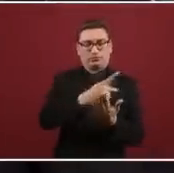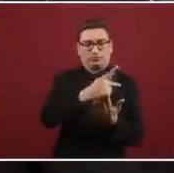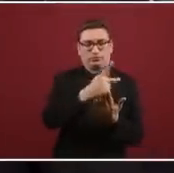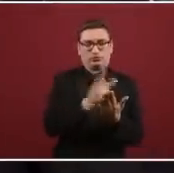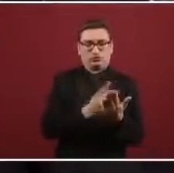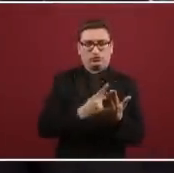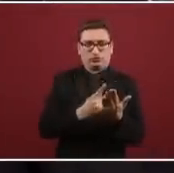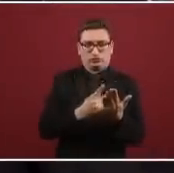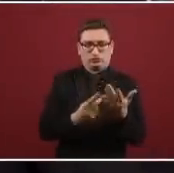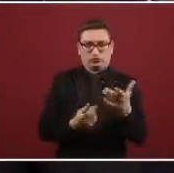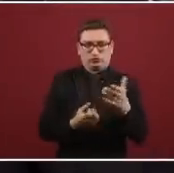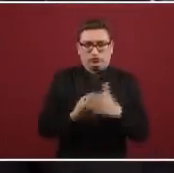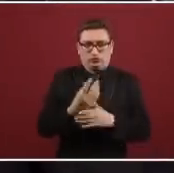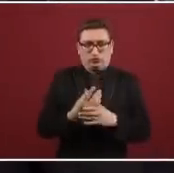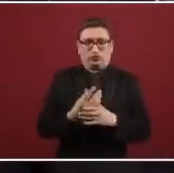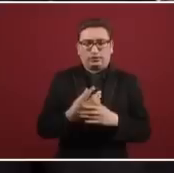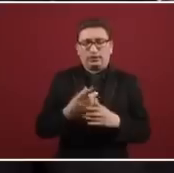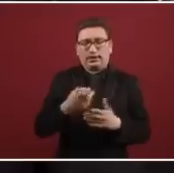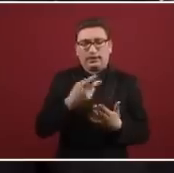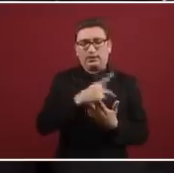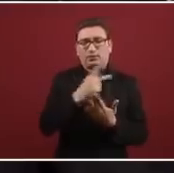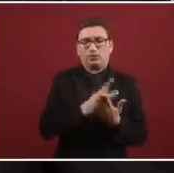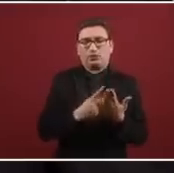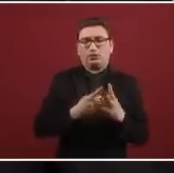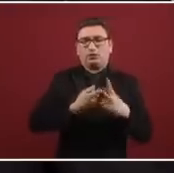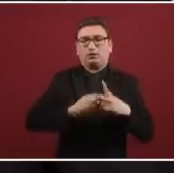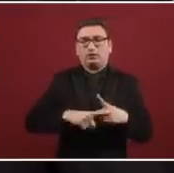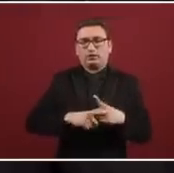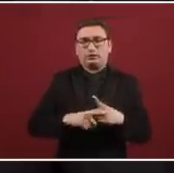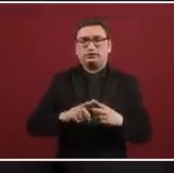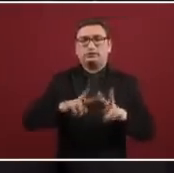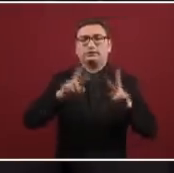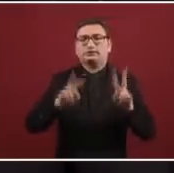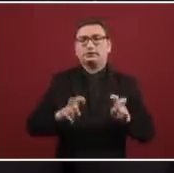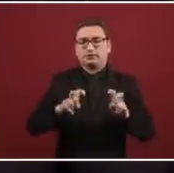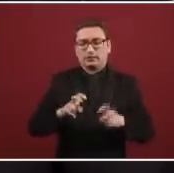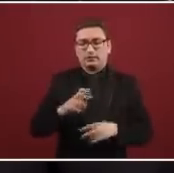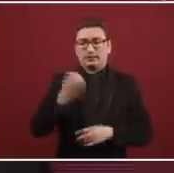Escuela es Nuestra, que va a significar